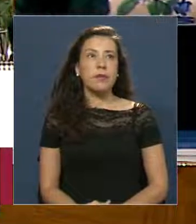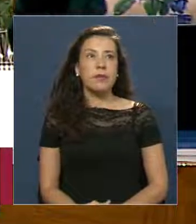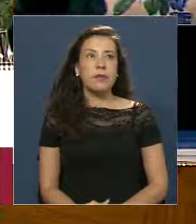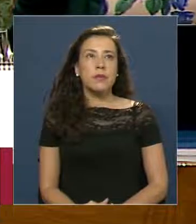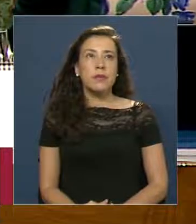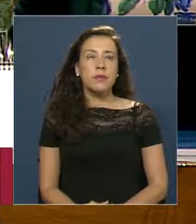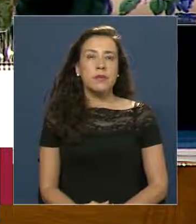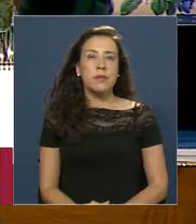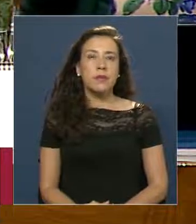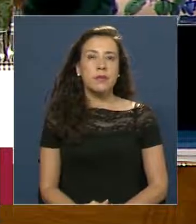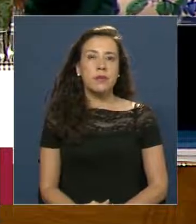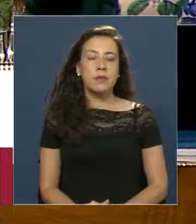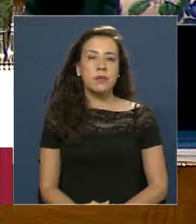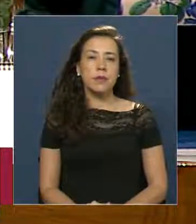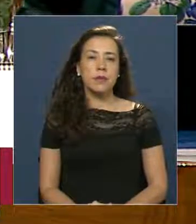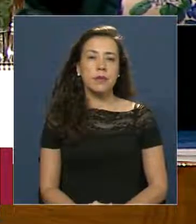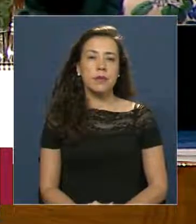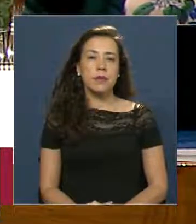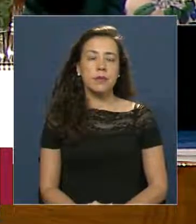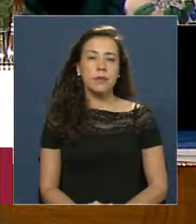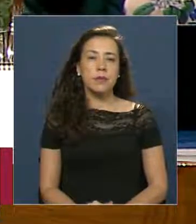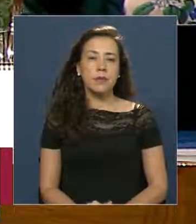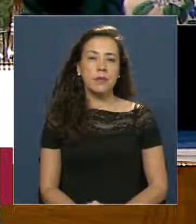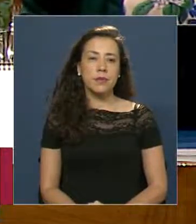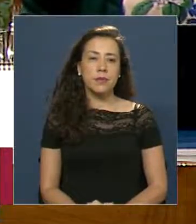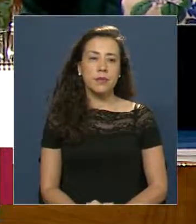No ayuda a nadie.